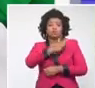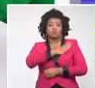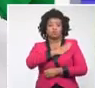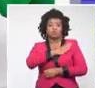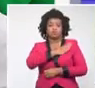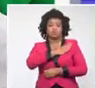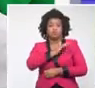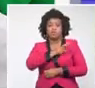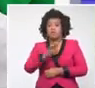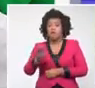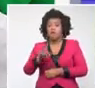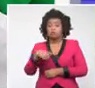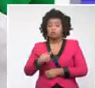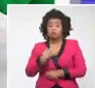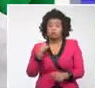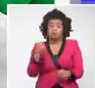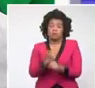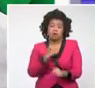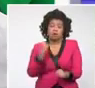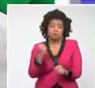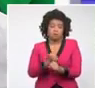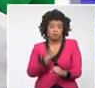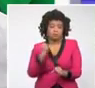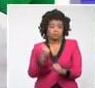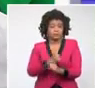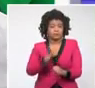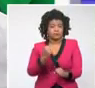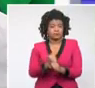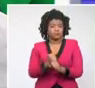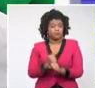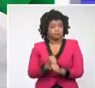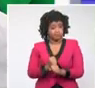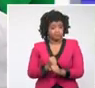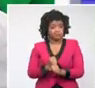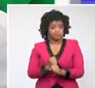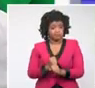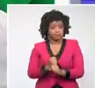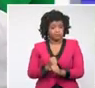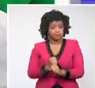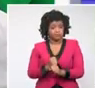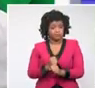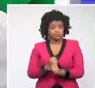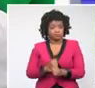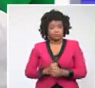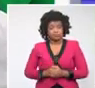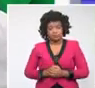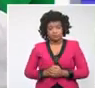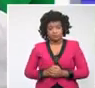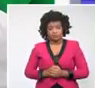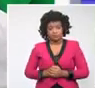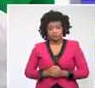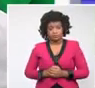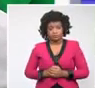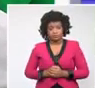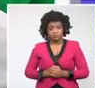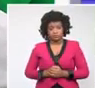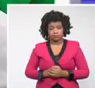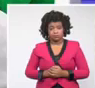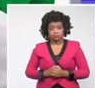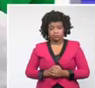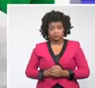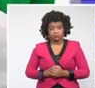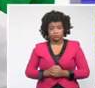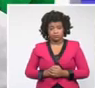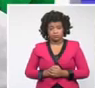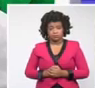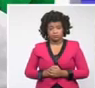llevábamos trabajando. Y realmente él seguía. Y que dio lo pensado en los inicios de la epidemia